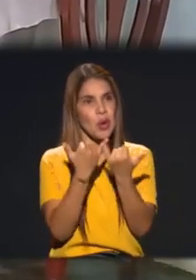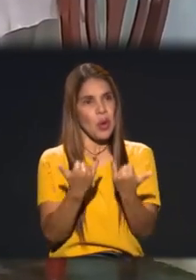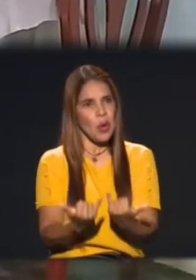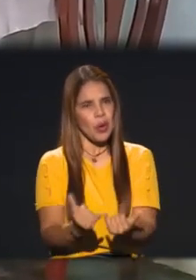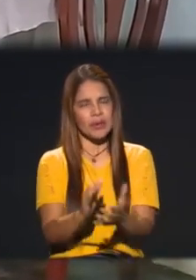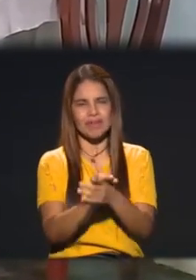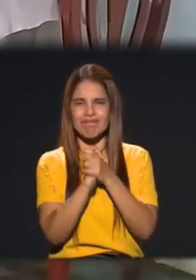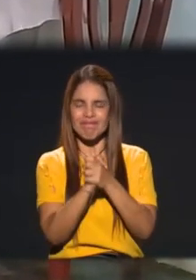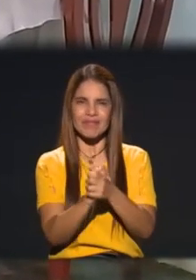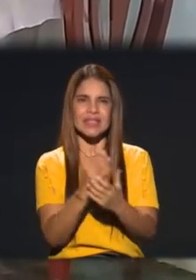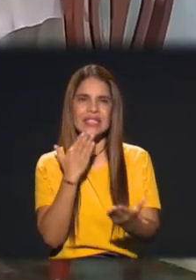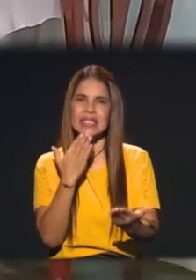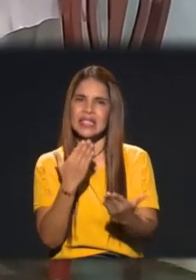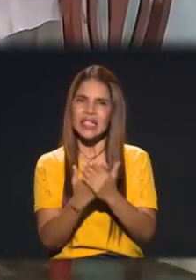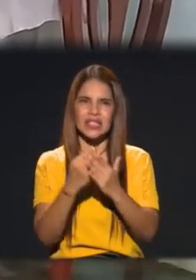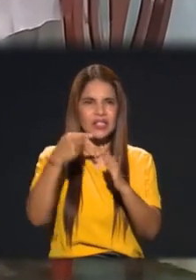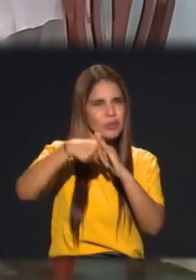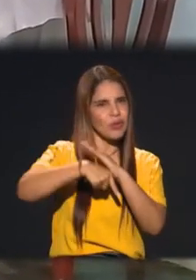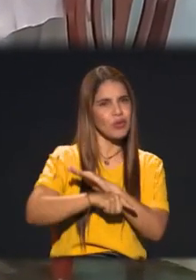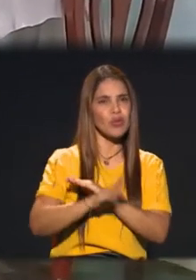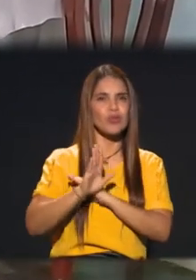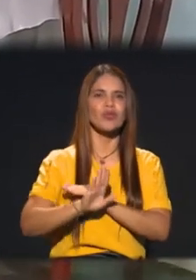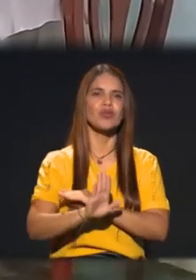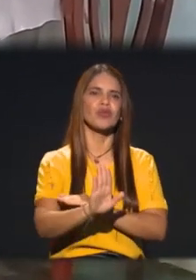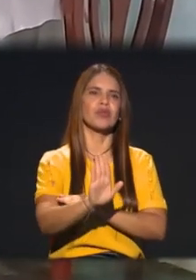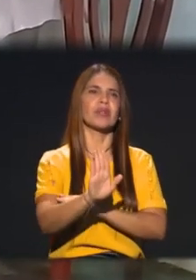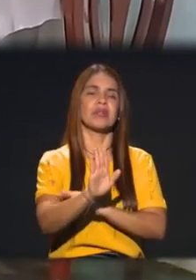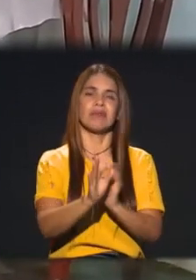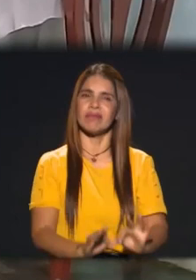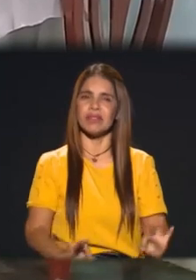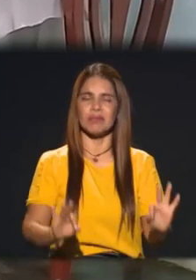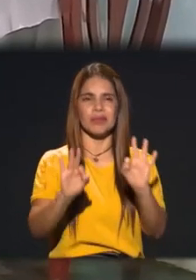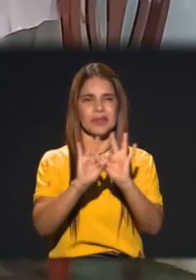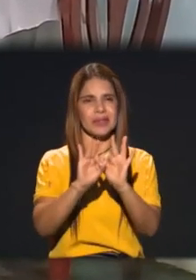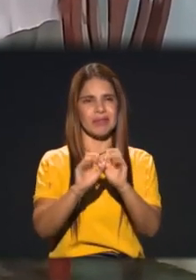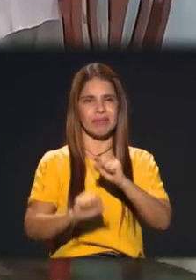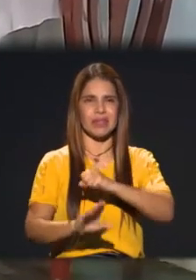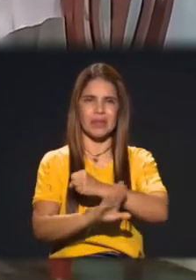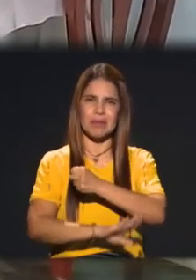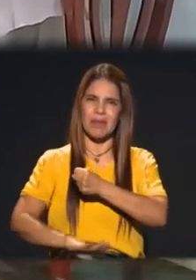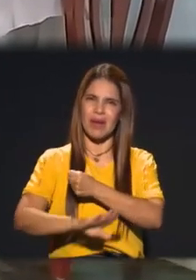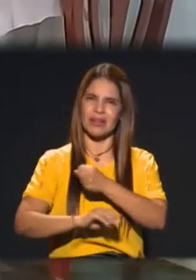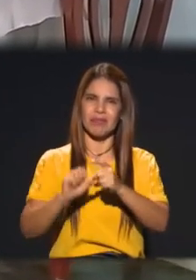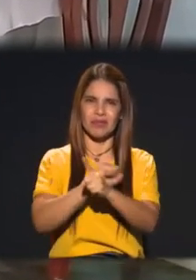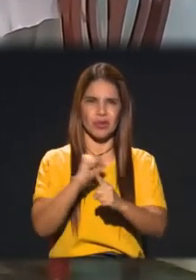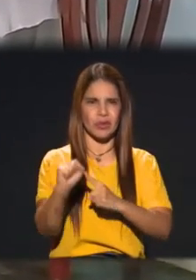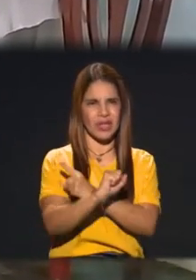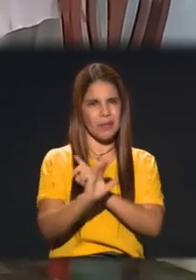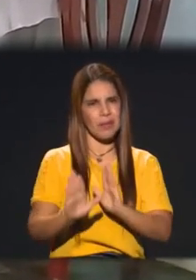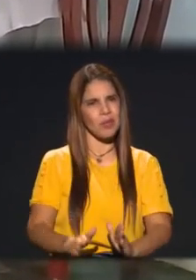quiero agradecerles profundamente, porque ustedes son la base de esta sociedad, de lo bello de este